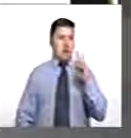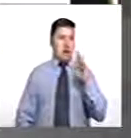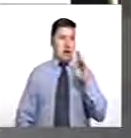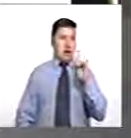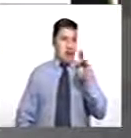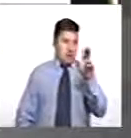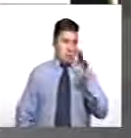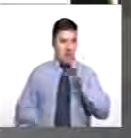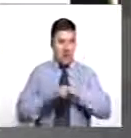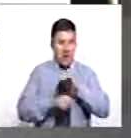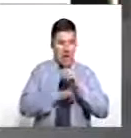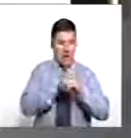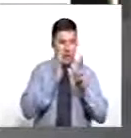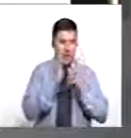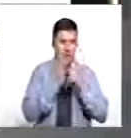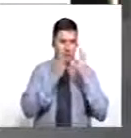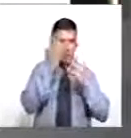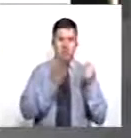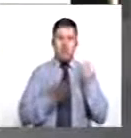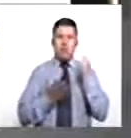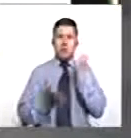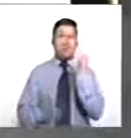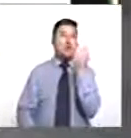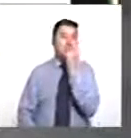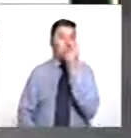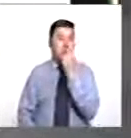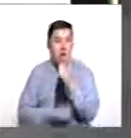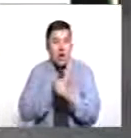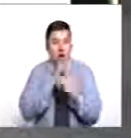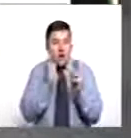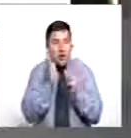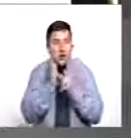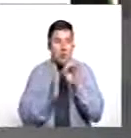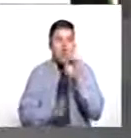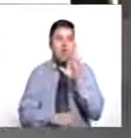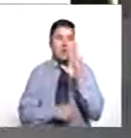2015 se fueron para Electricaribe, solo en el 2015, más de